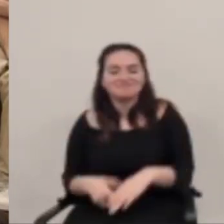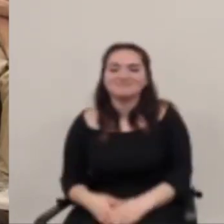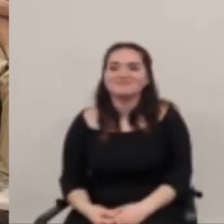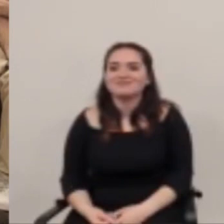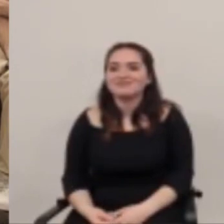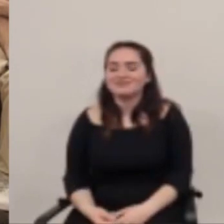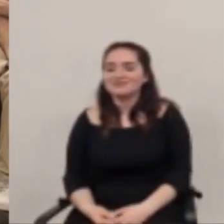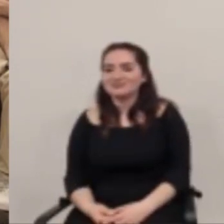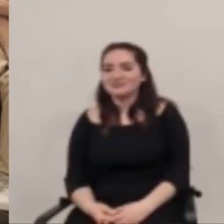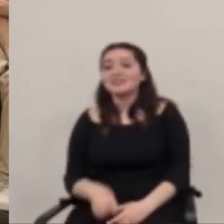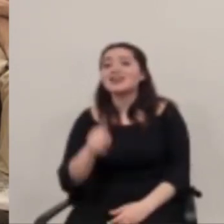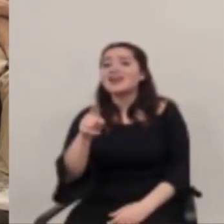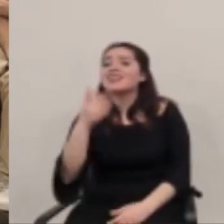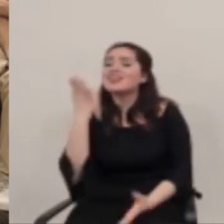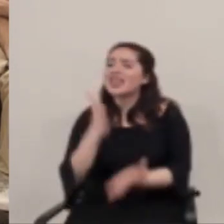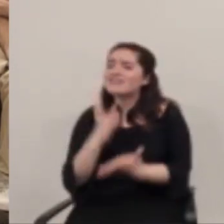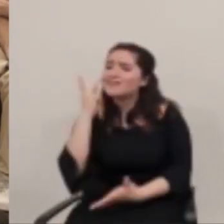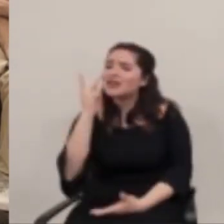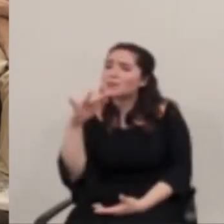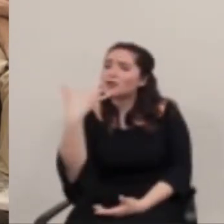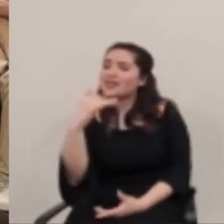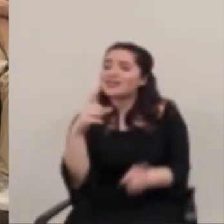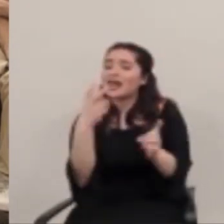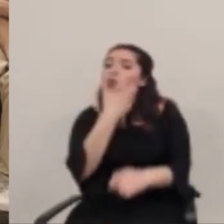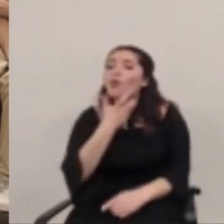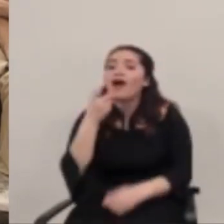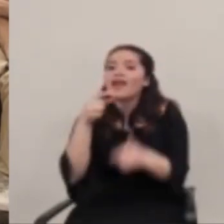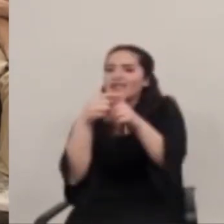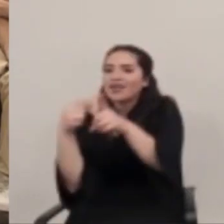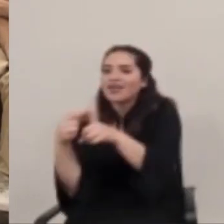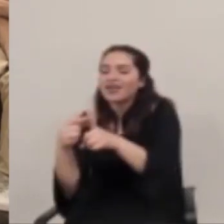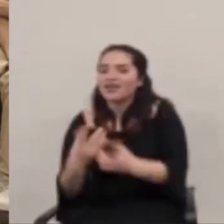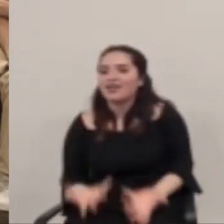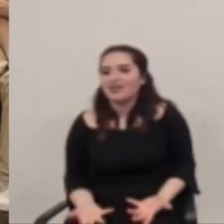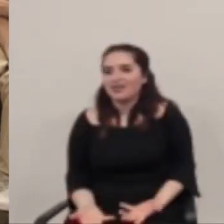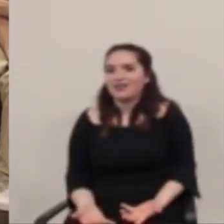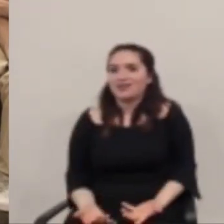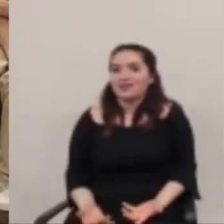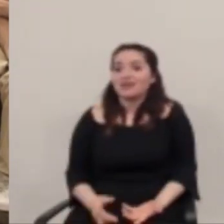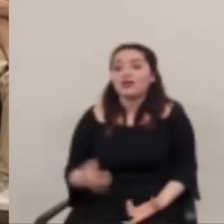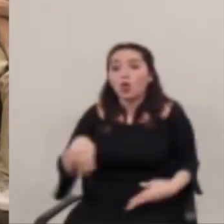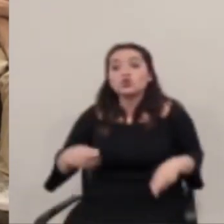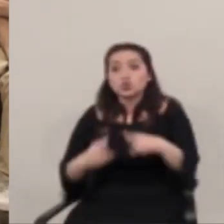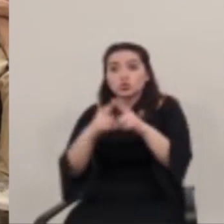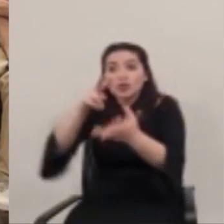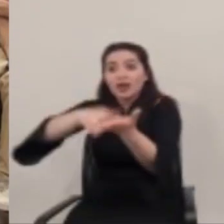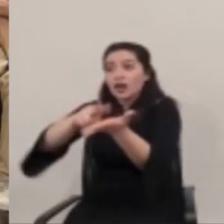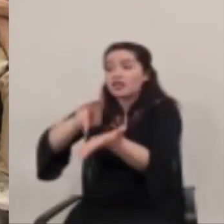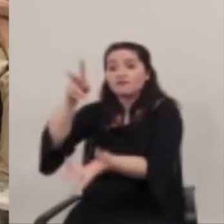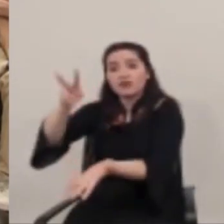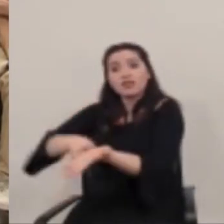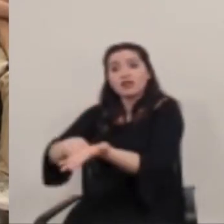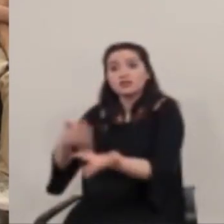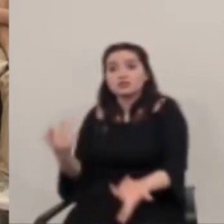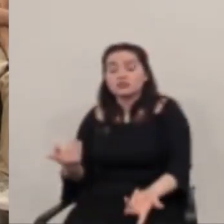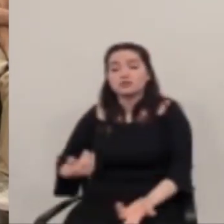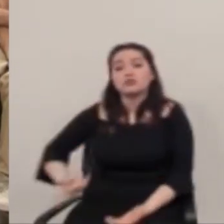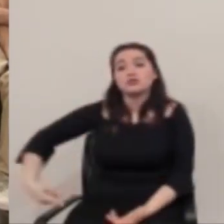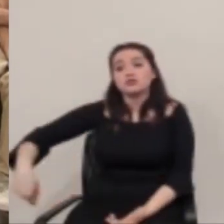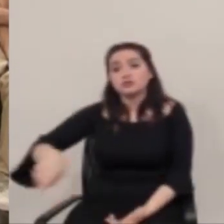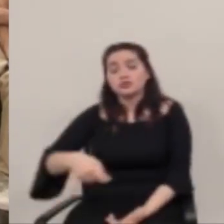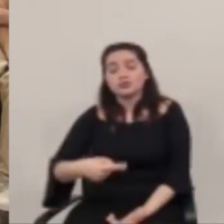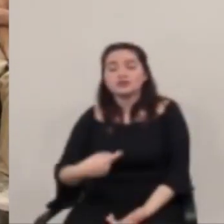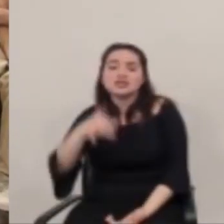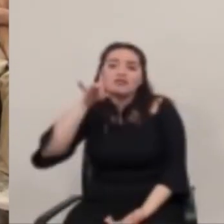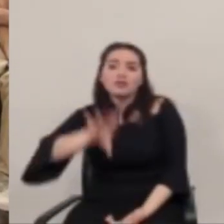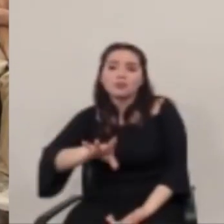también tiene que ver y la importancia del lenguaje y de cómo también, eso de que el lenguaje construye realidad, sí es verdad. O sea, y lo sabemos, que